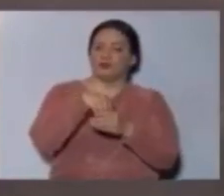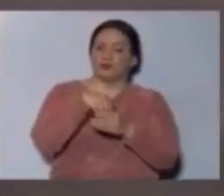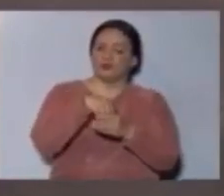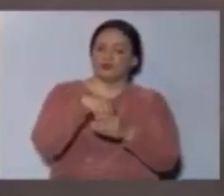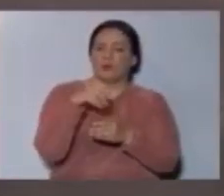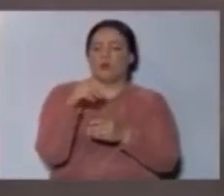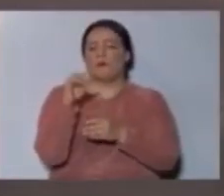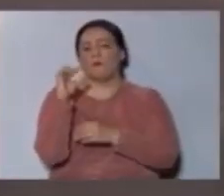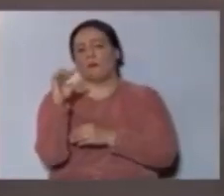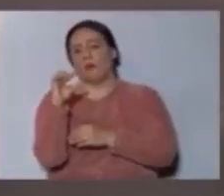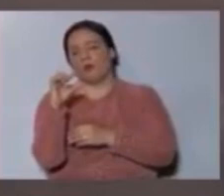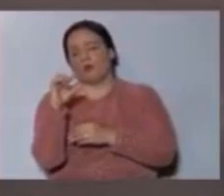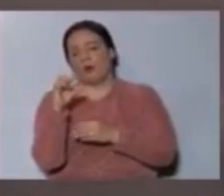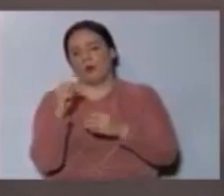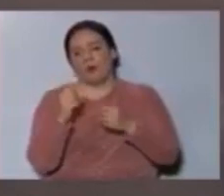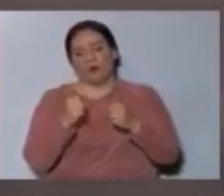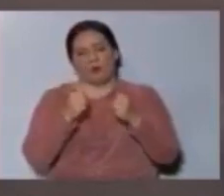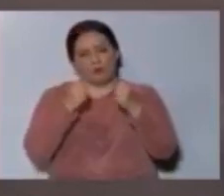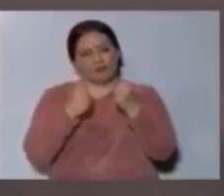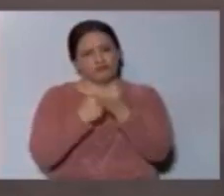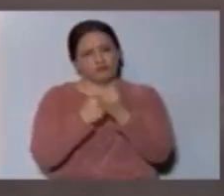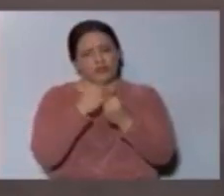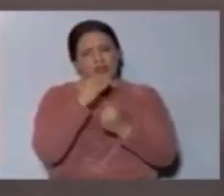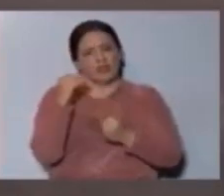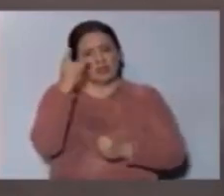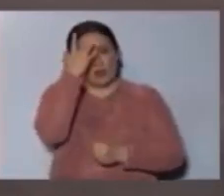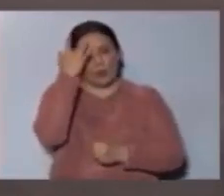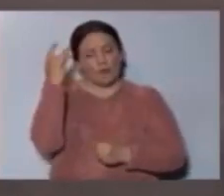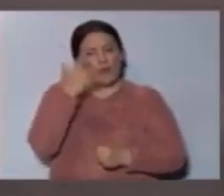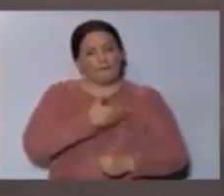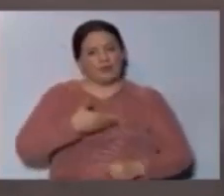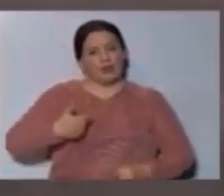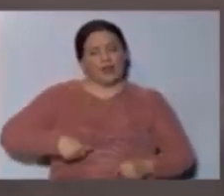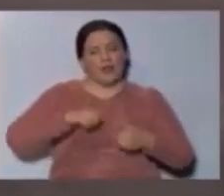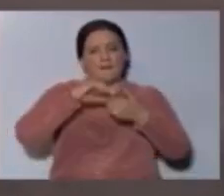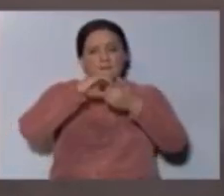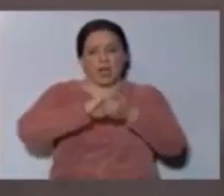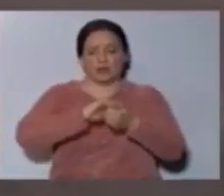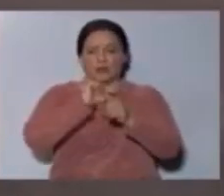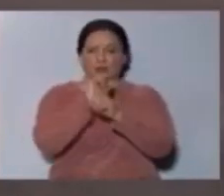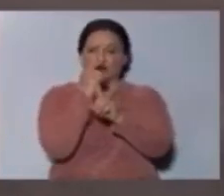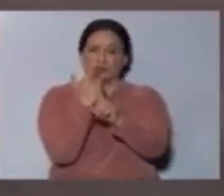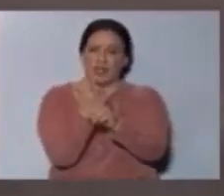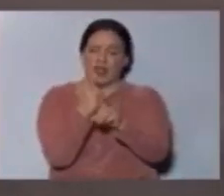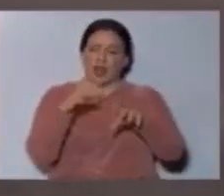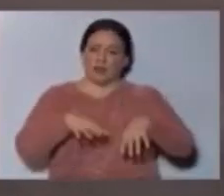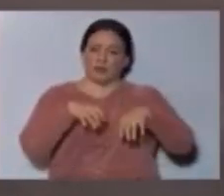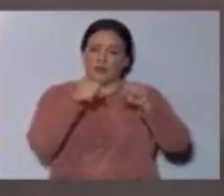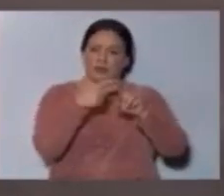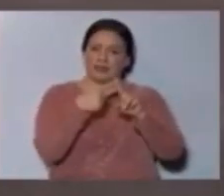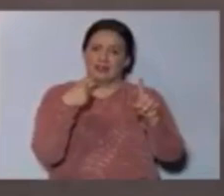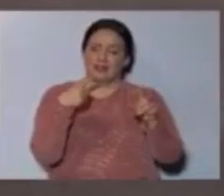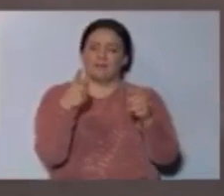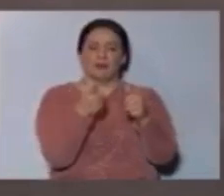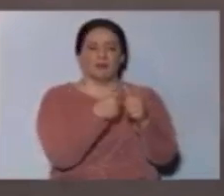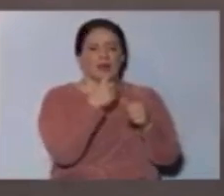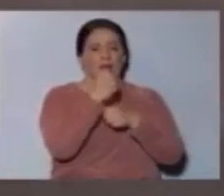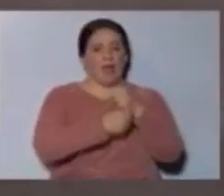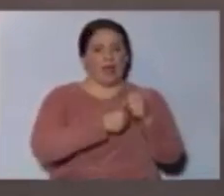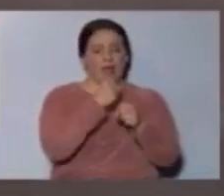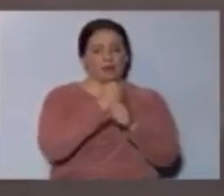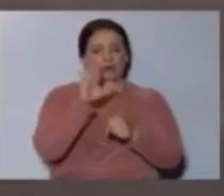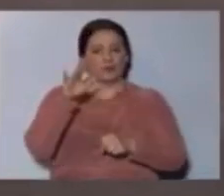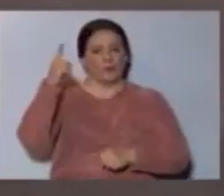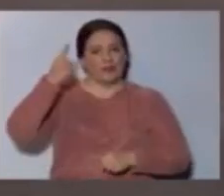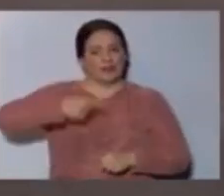contenido. Se le olvida al señor presidente el pacto social asumido desde el primer año de su mandato. Esta asamblea